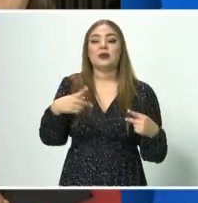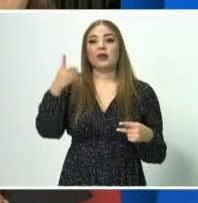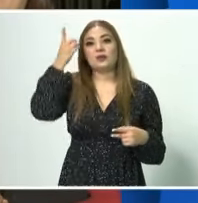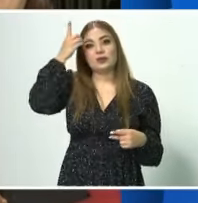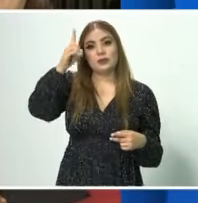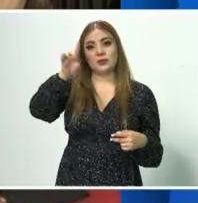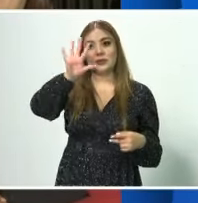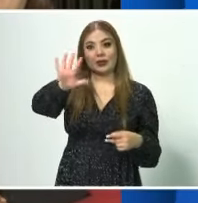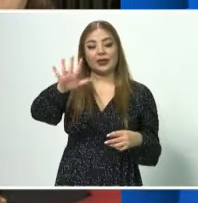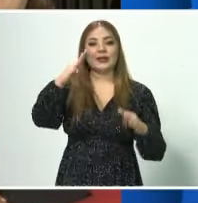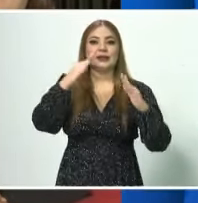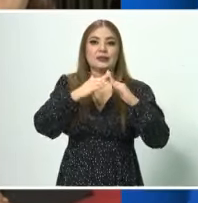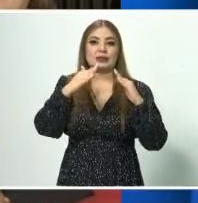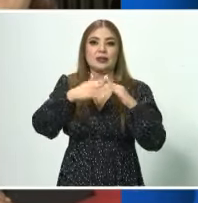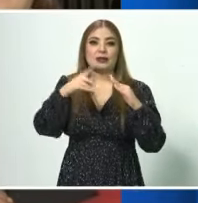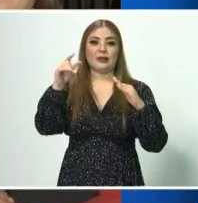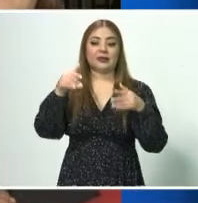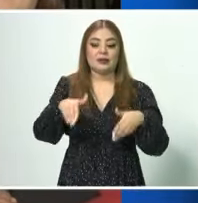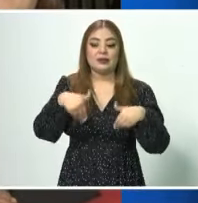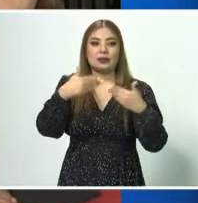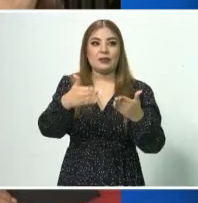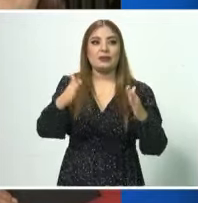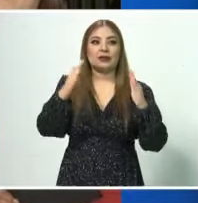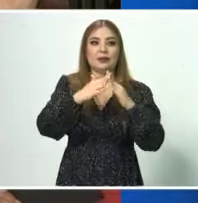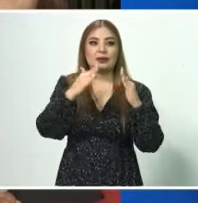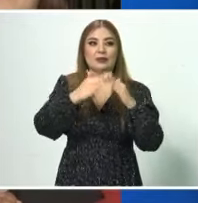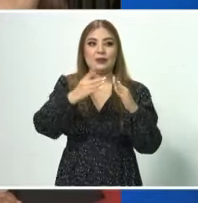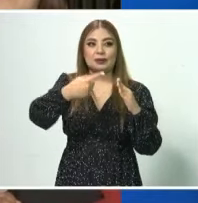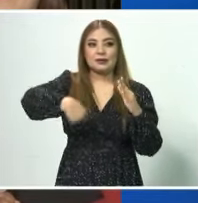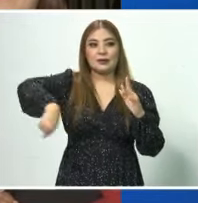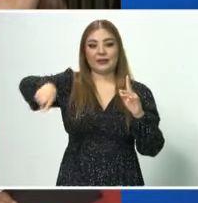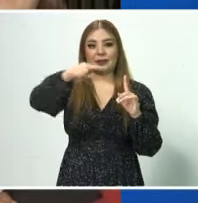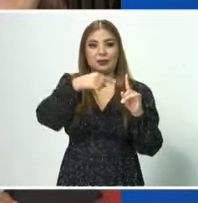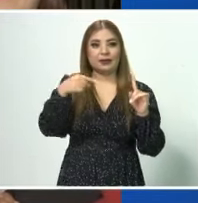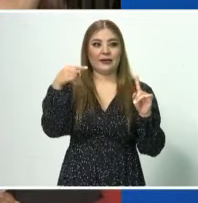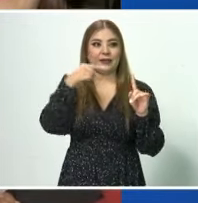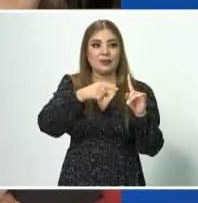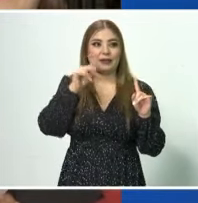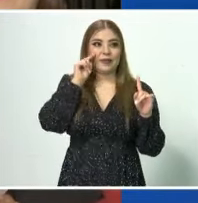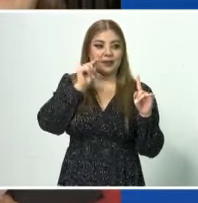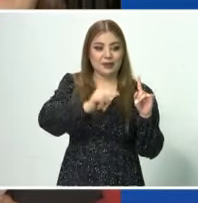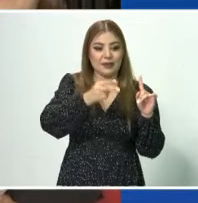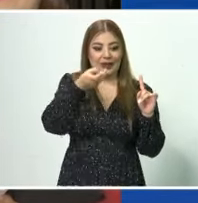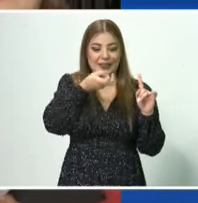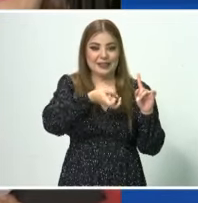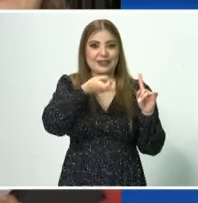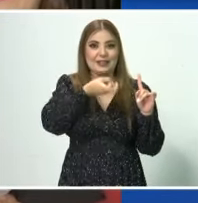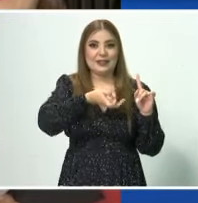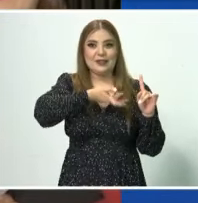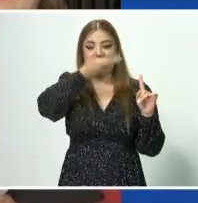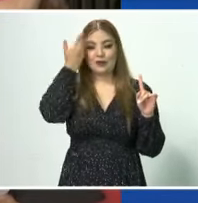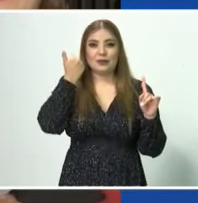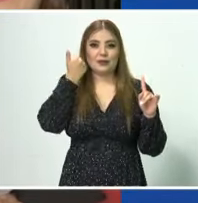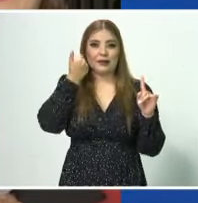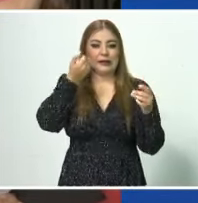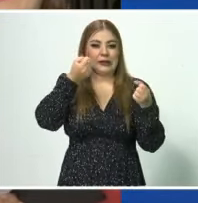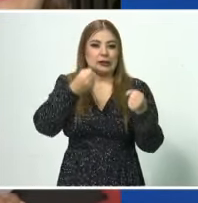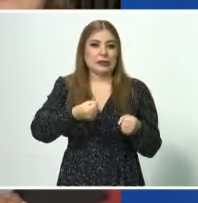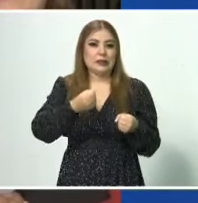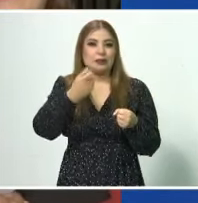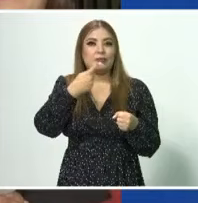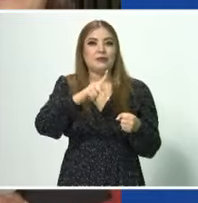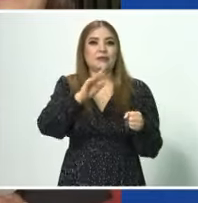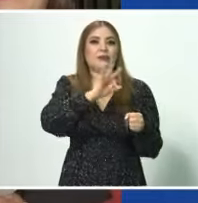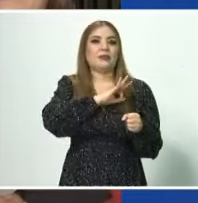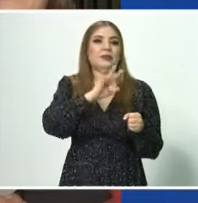en donde al salir de su casa se encuentran con estas cosas no sabemos O sea no sabemos exactamente qué fue pero pues